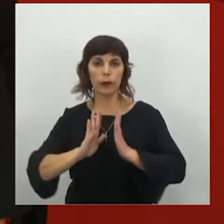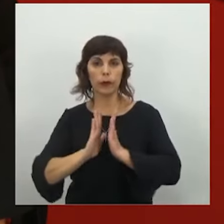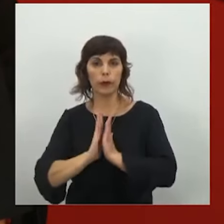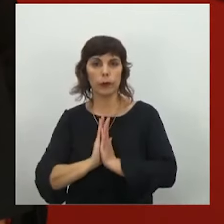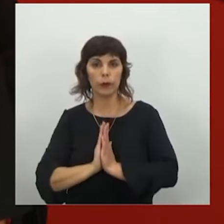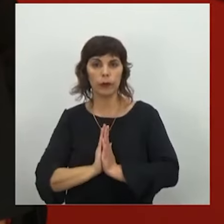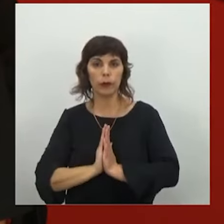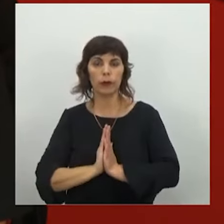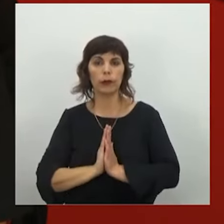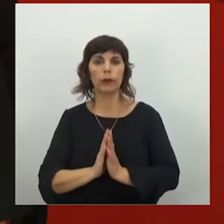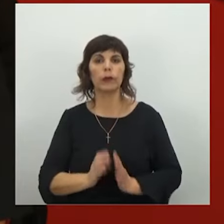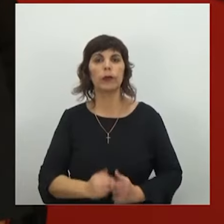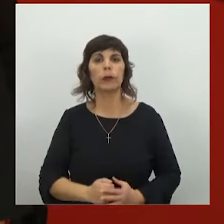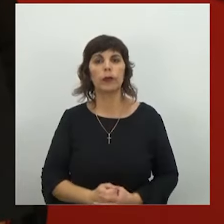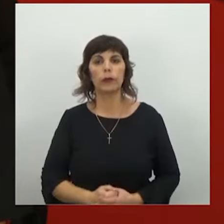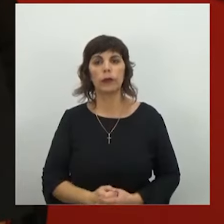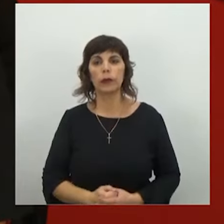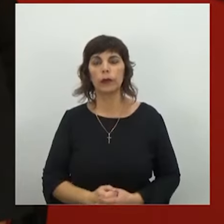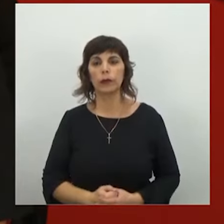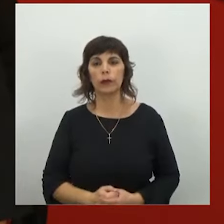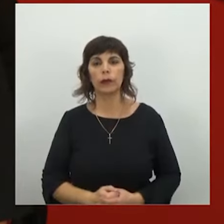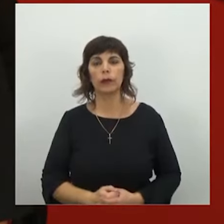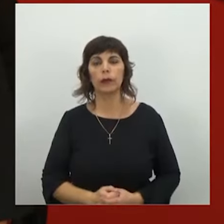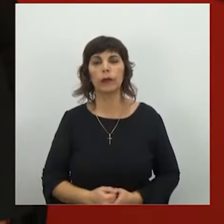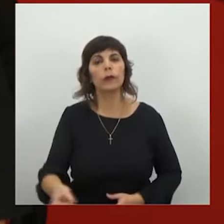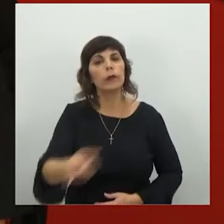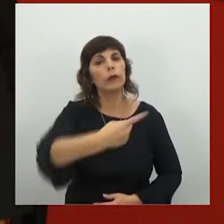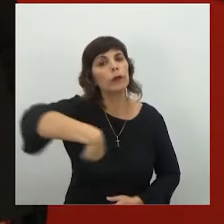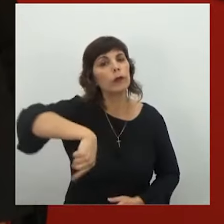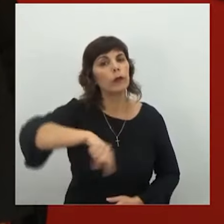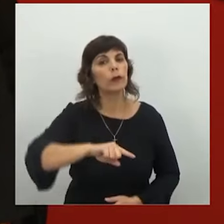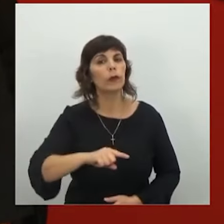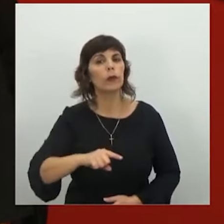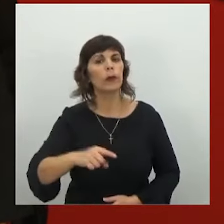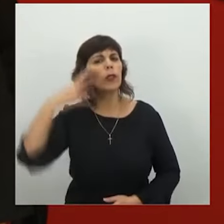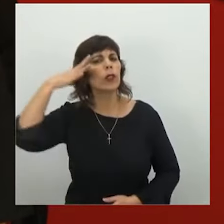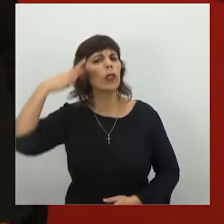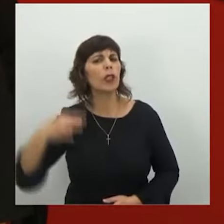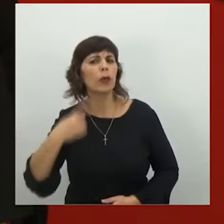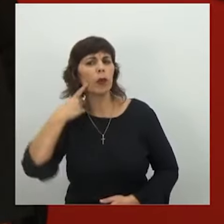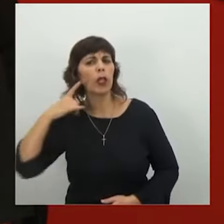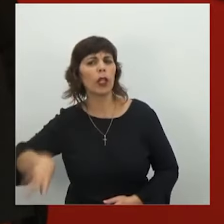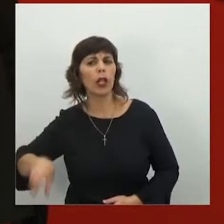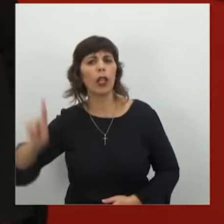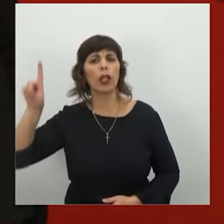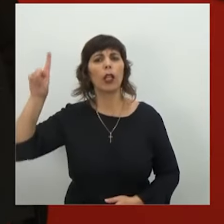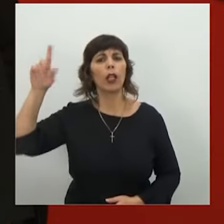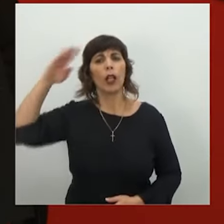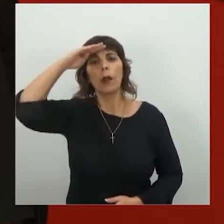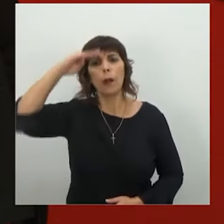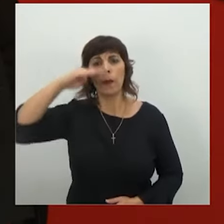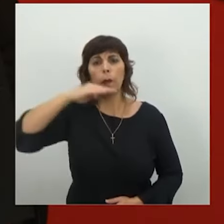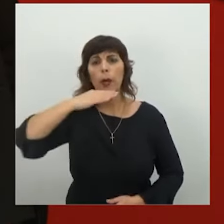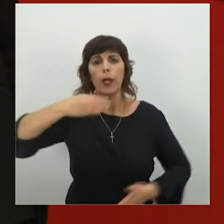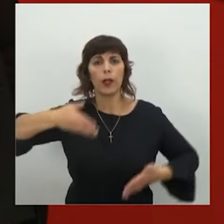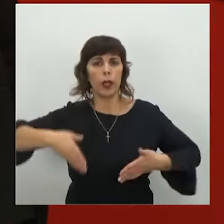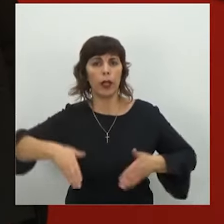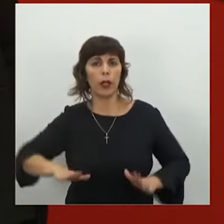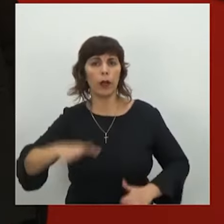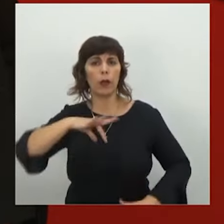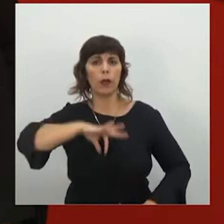el Espíritu Santo. Nosotros creemos en el Padre, en el Hijo y en el